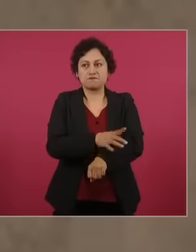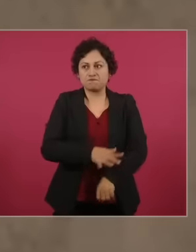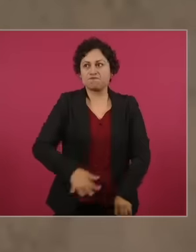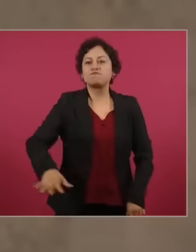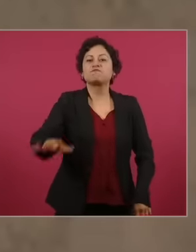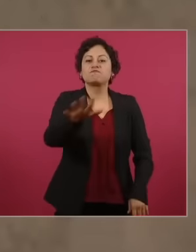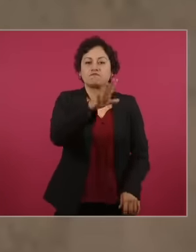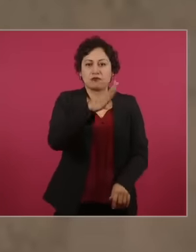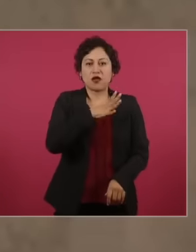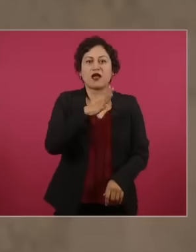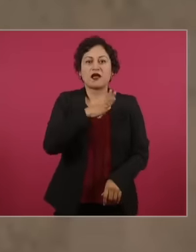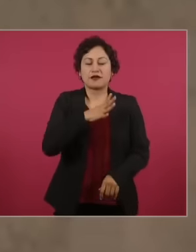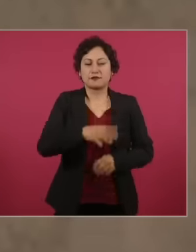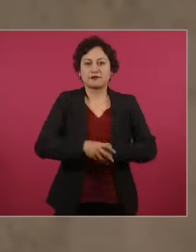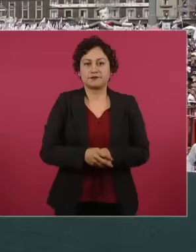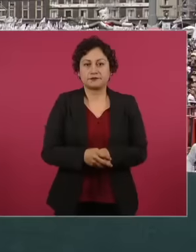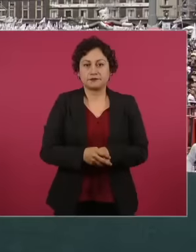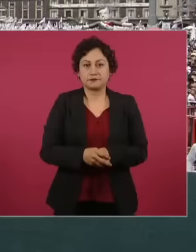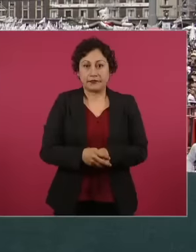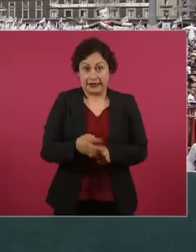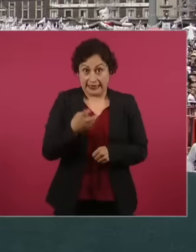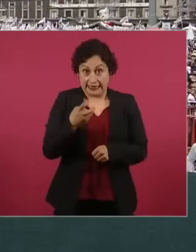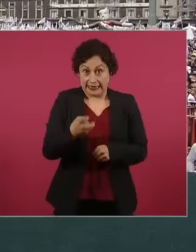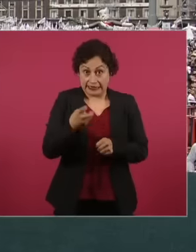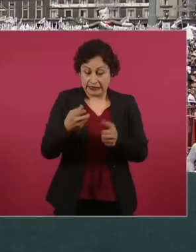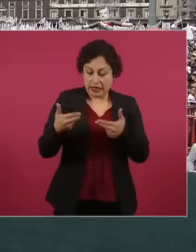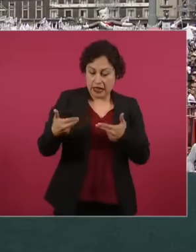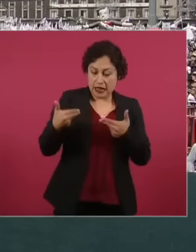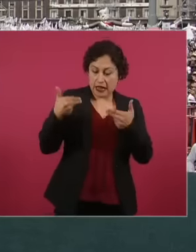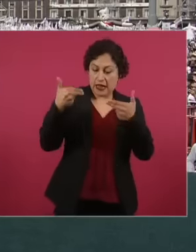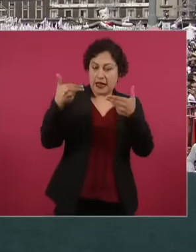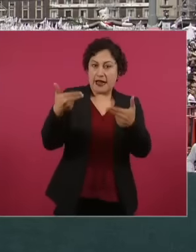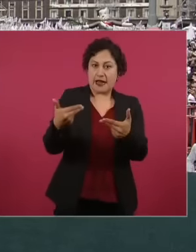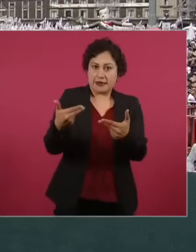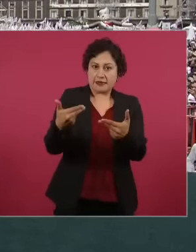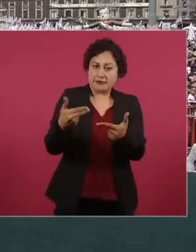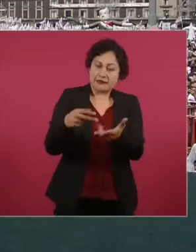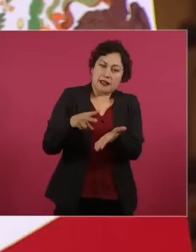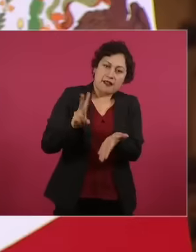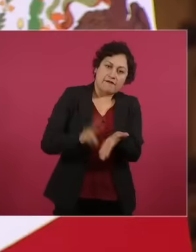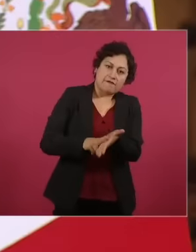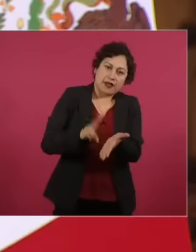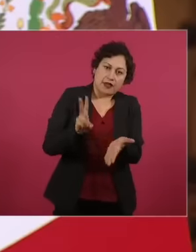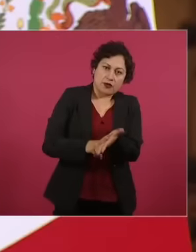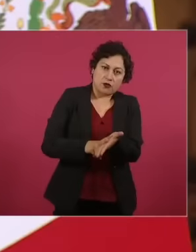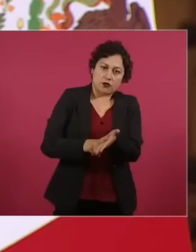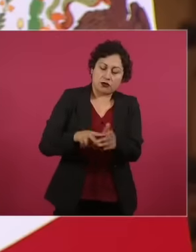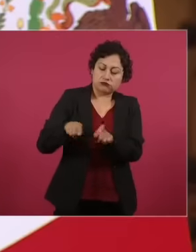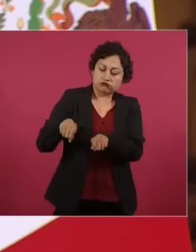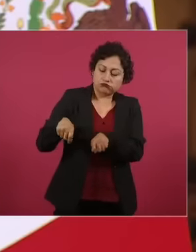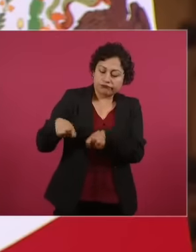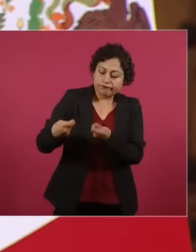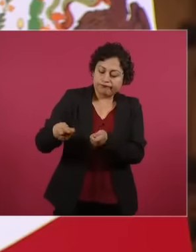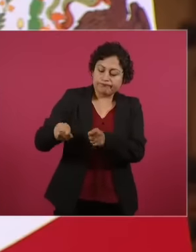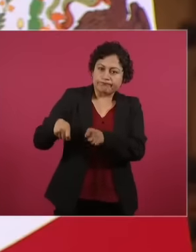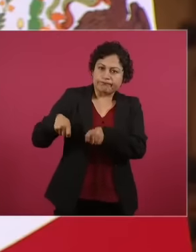El legado de principios buenos que se transmitieron de generación en